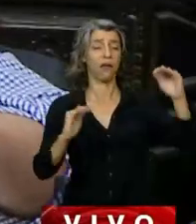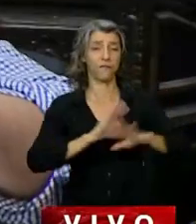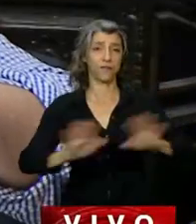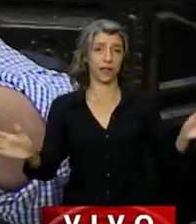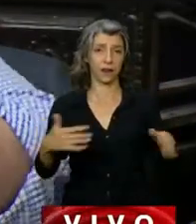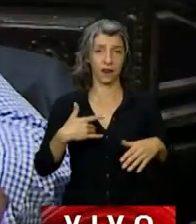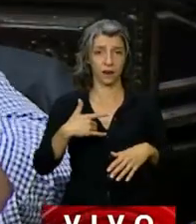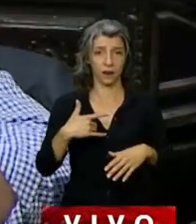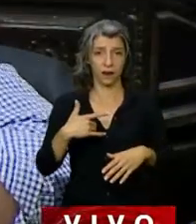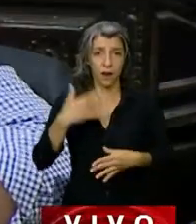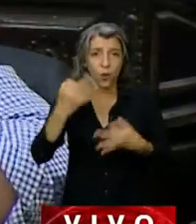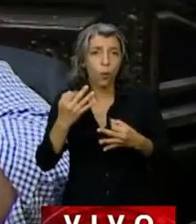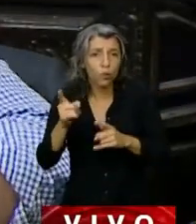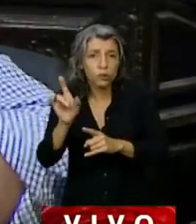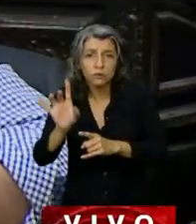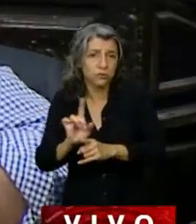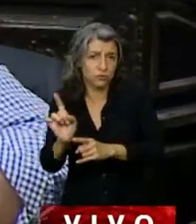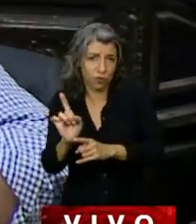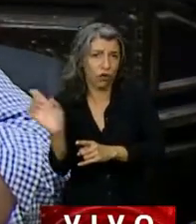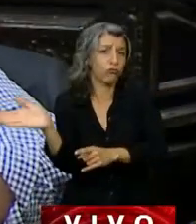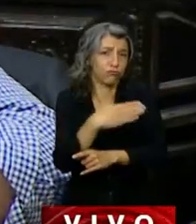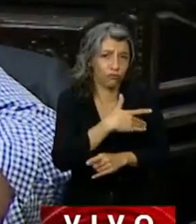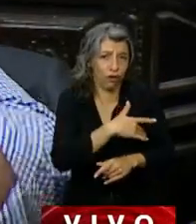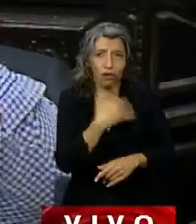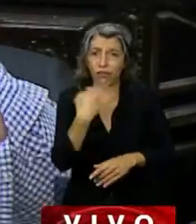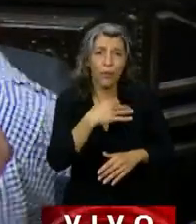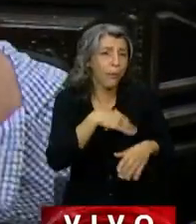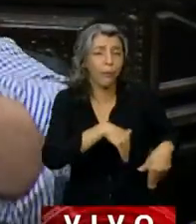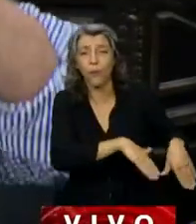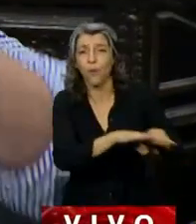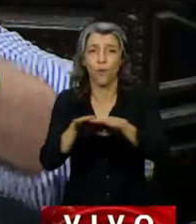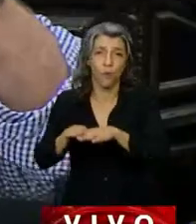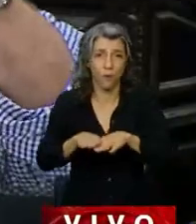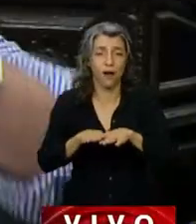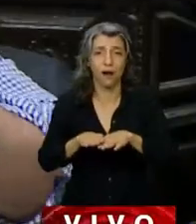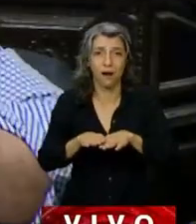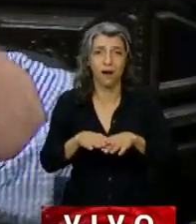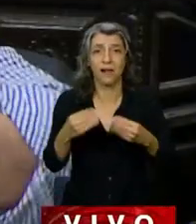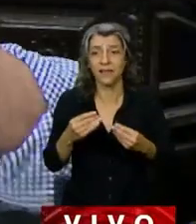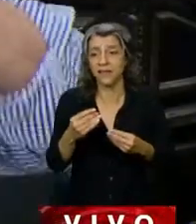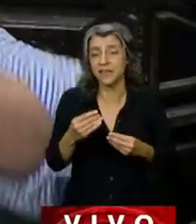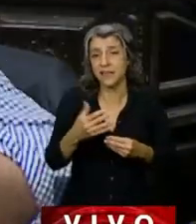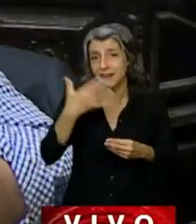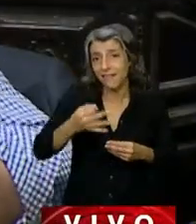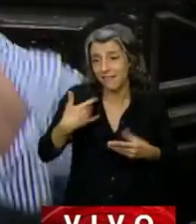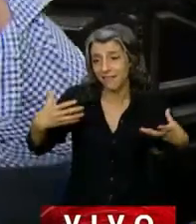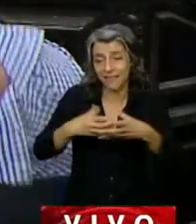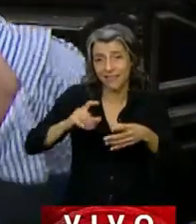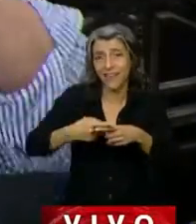todos sabemos que de esta manera, como se está haciendo, primero, ni siquiera el Frente de Todos entero lo va a